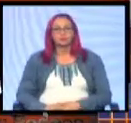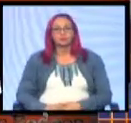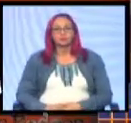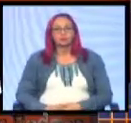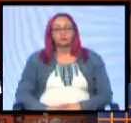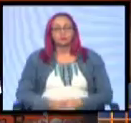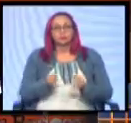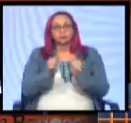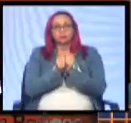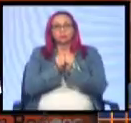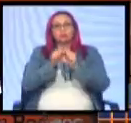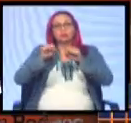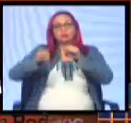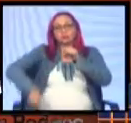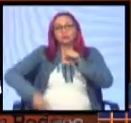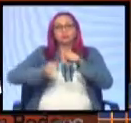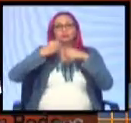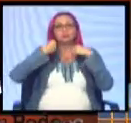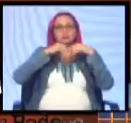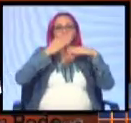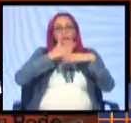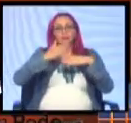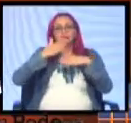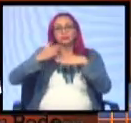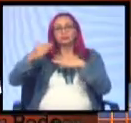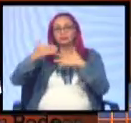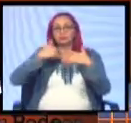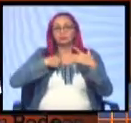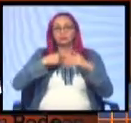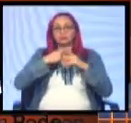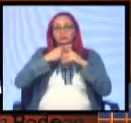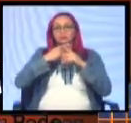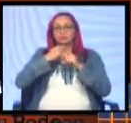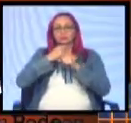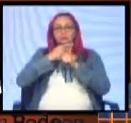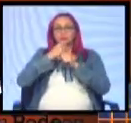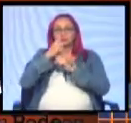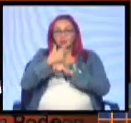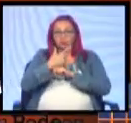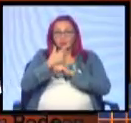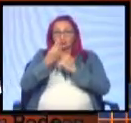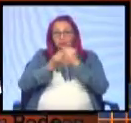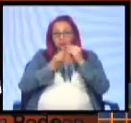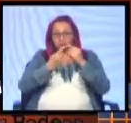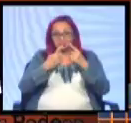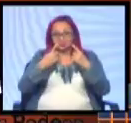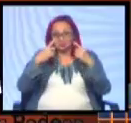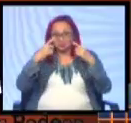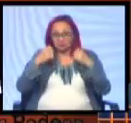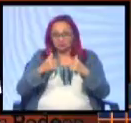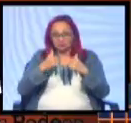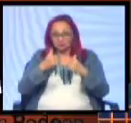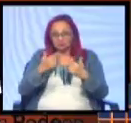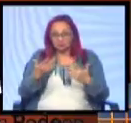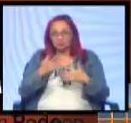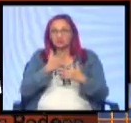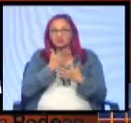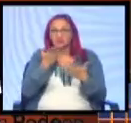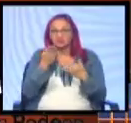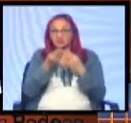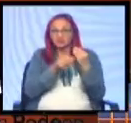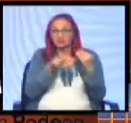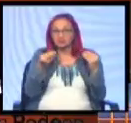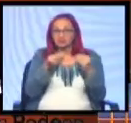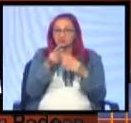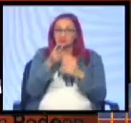los sistemas de venta, de distribución, etcétera, que tiene la Junta de Protección Social, logramos que se generen